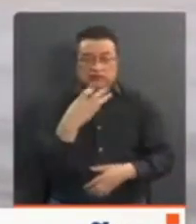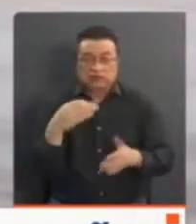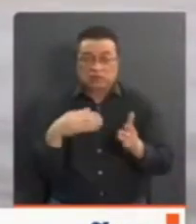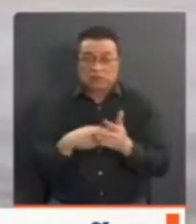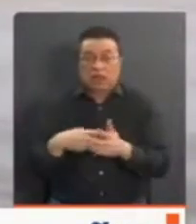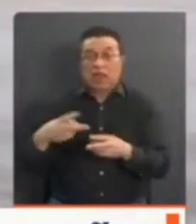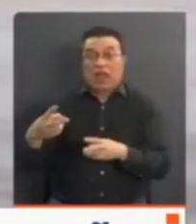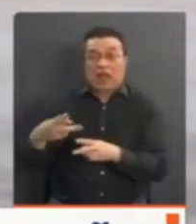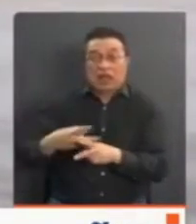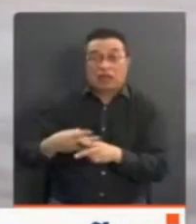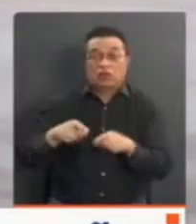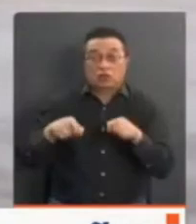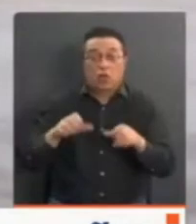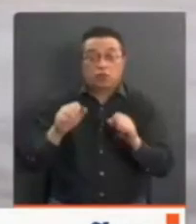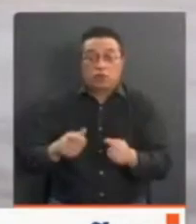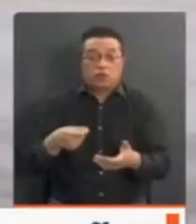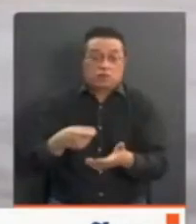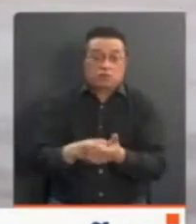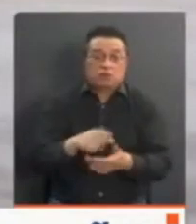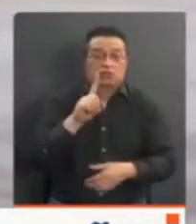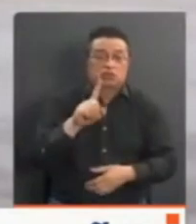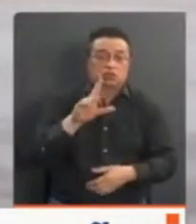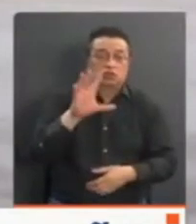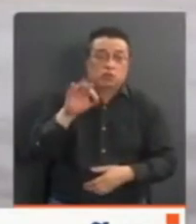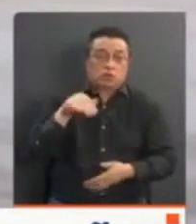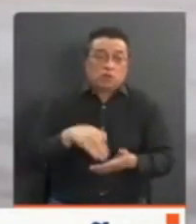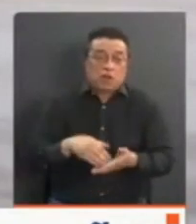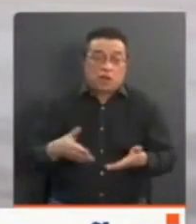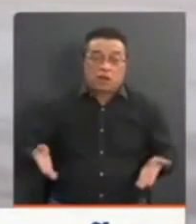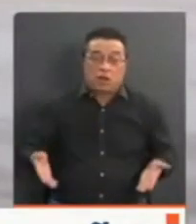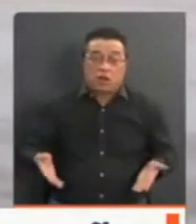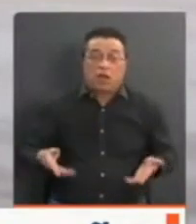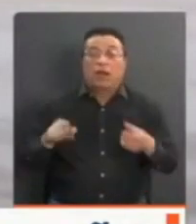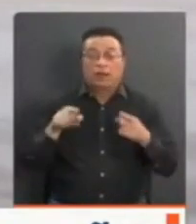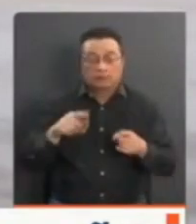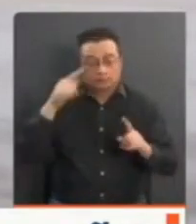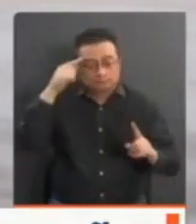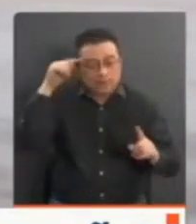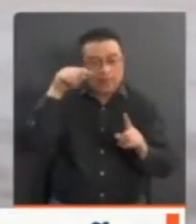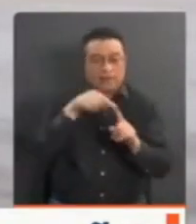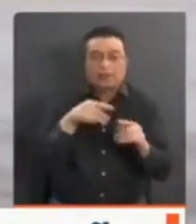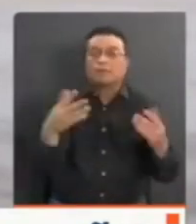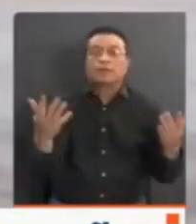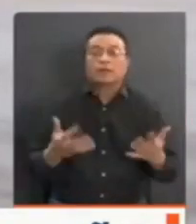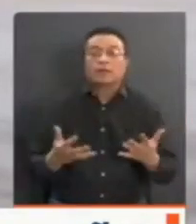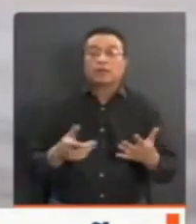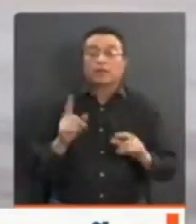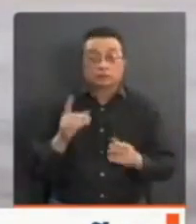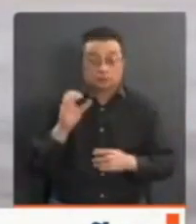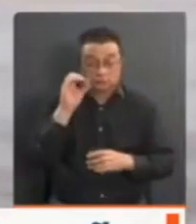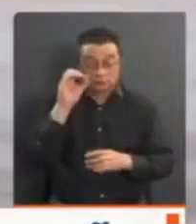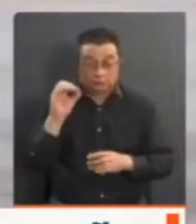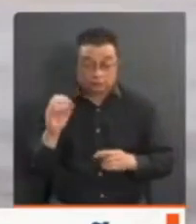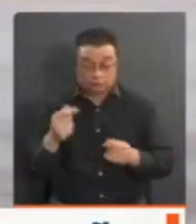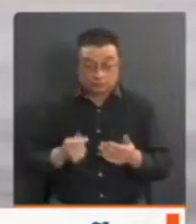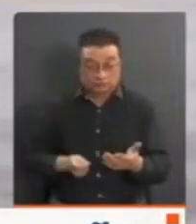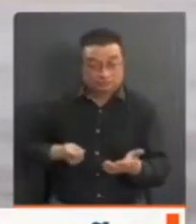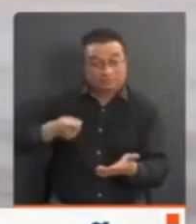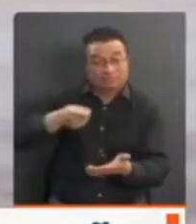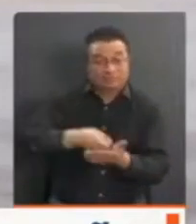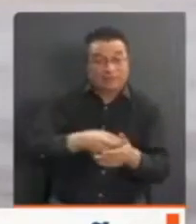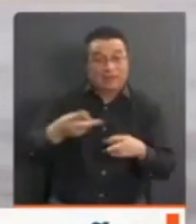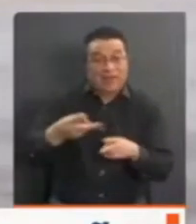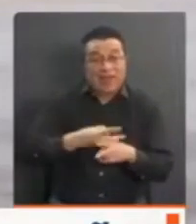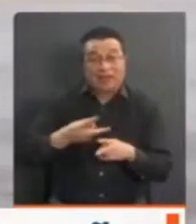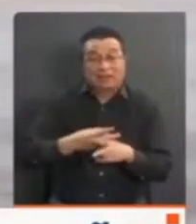arriendo, acá podría estar pagando 150 mil. O sea, la idea es que el porcentaje que se invierte en arriendo